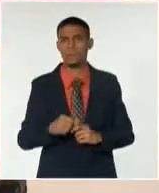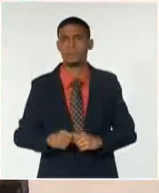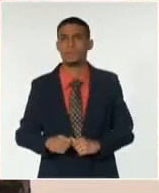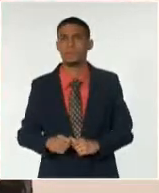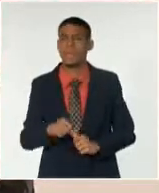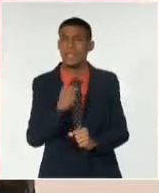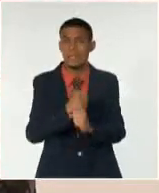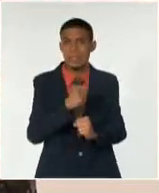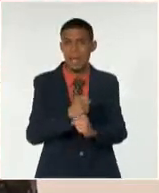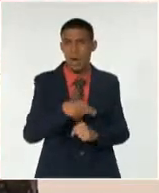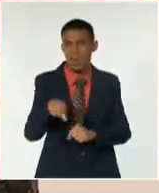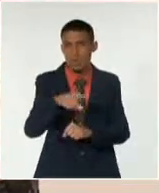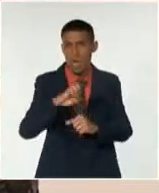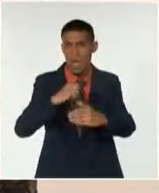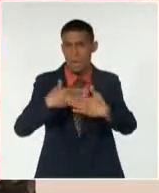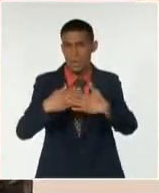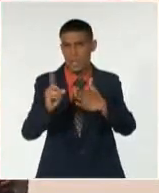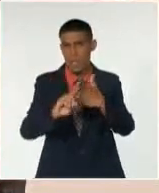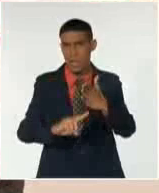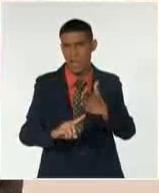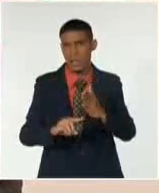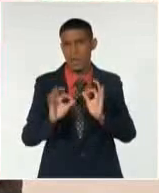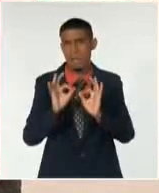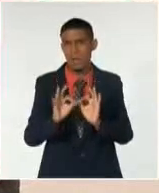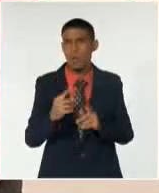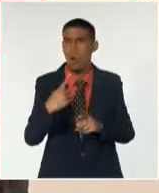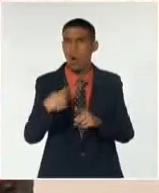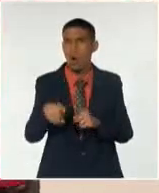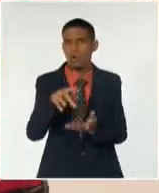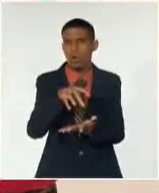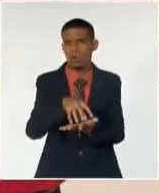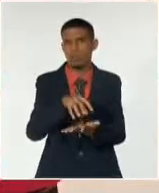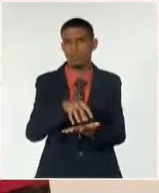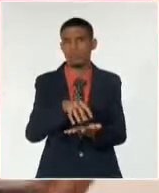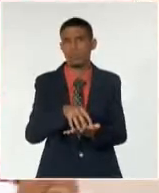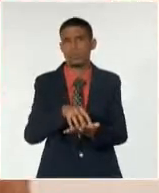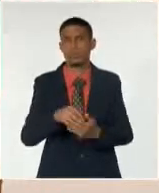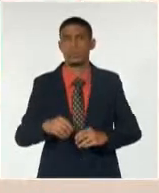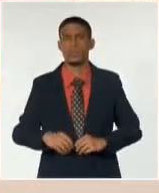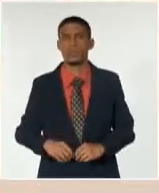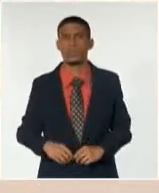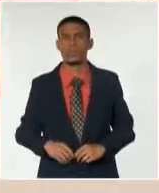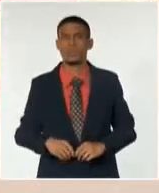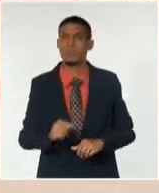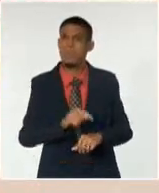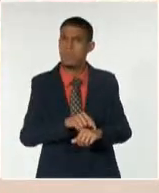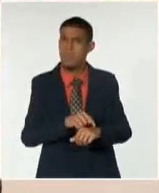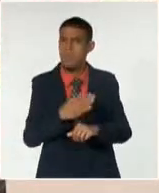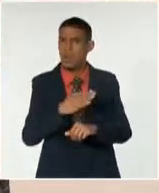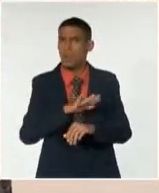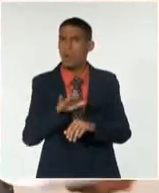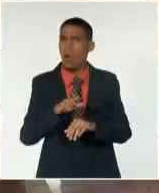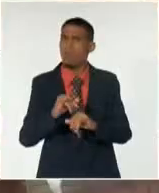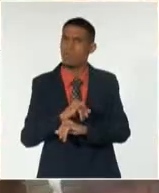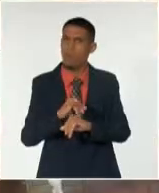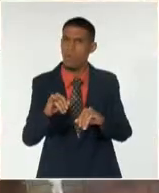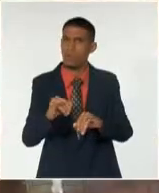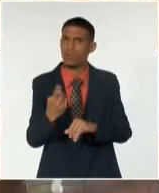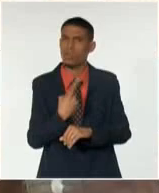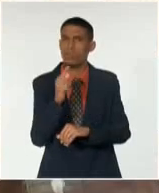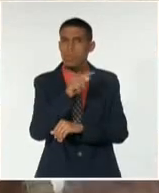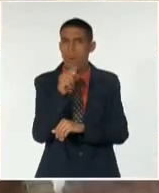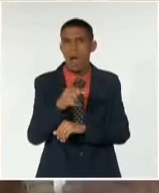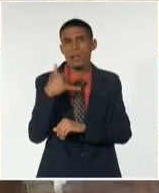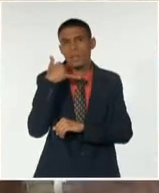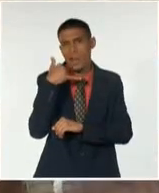trabajo que se realizó en Puerto Escondido. Por cierto, hace minutos antes de salir al aire, conversamos